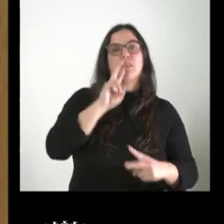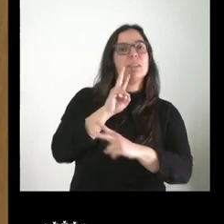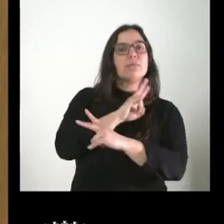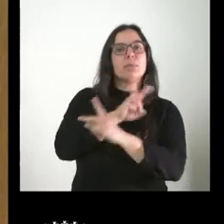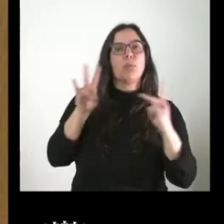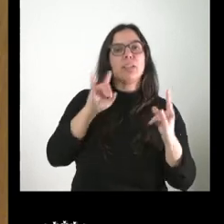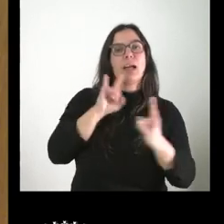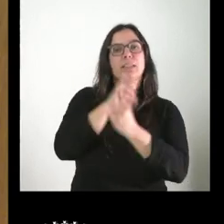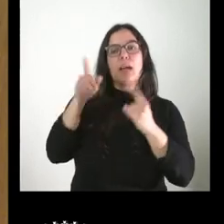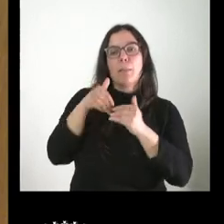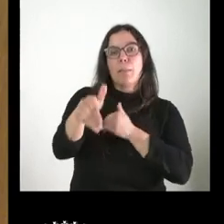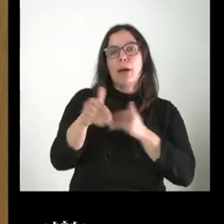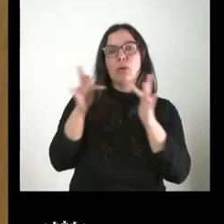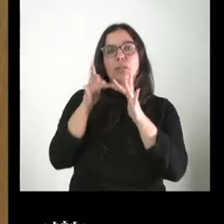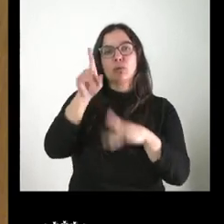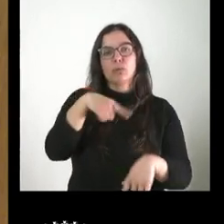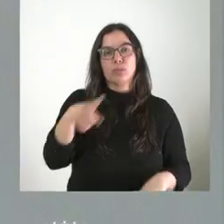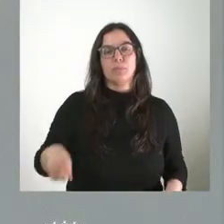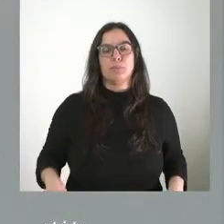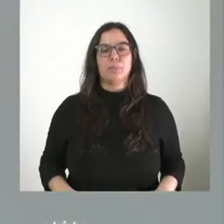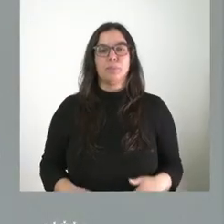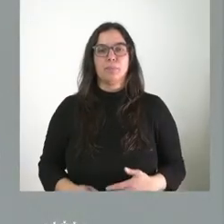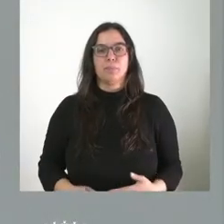llamada o se va a establecer algún contacto